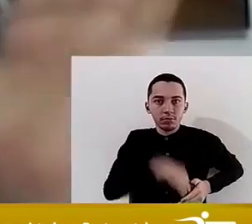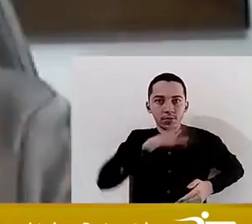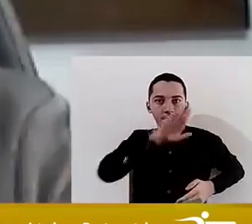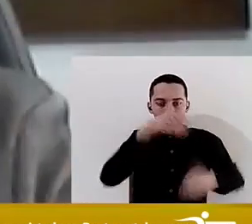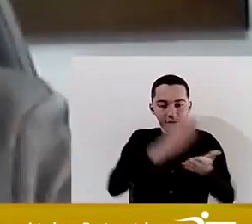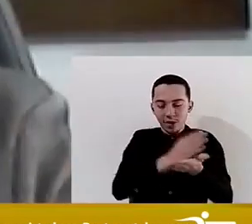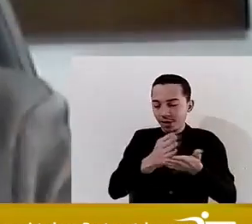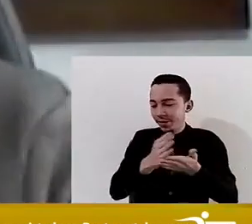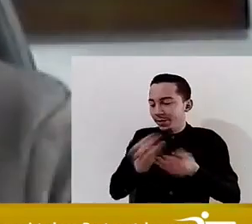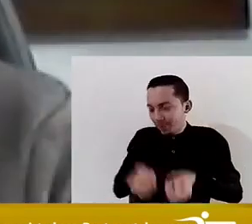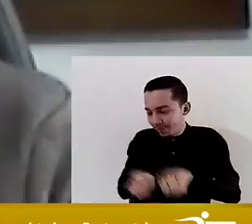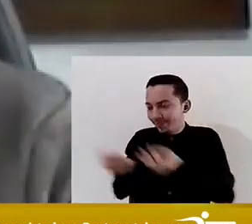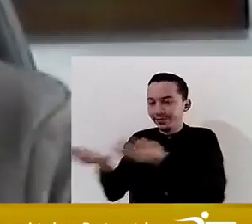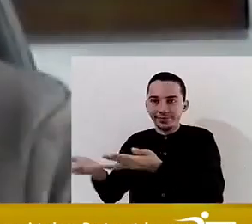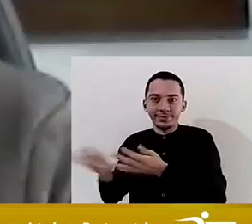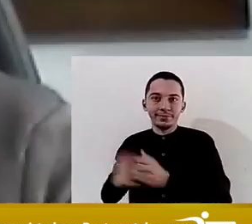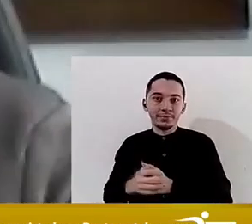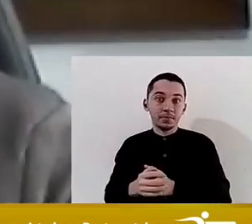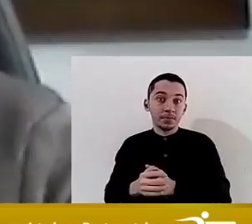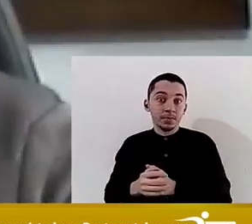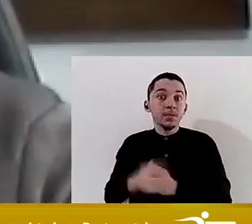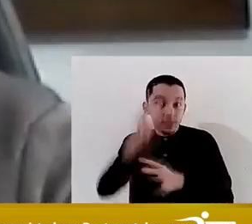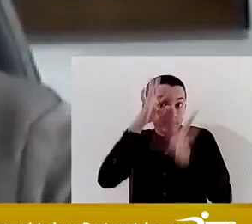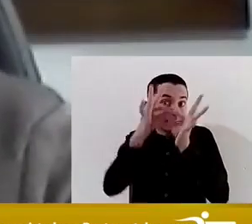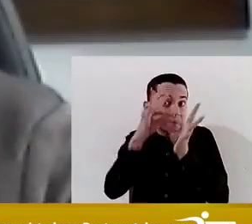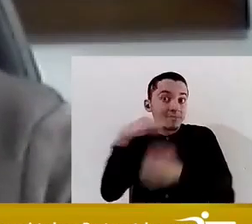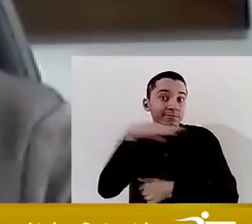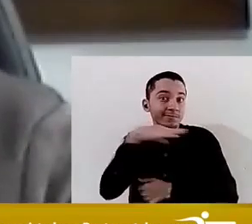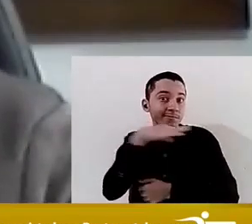Pero esa es una fe fingida.